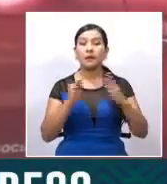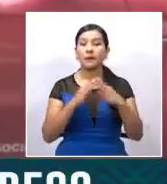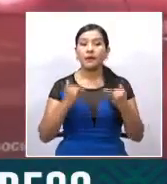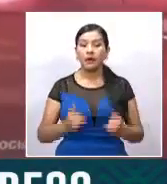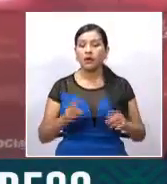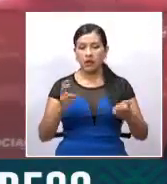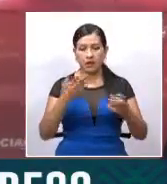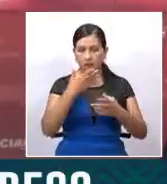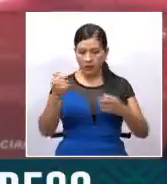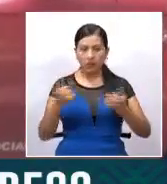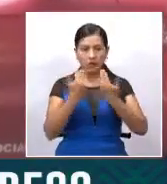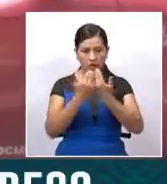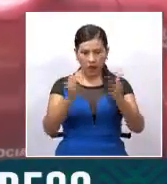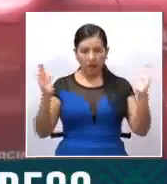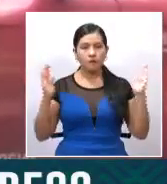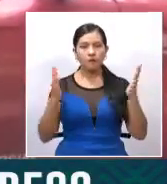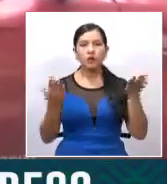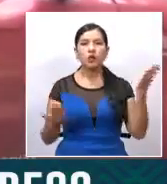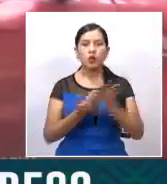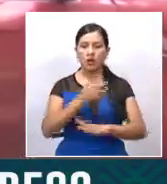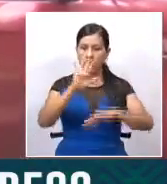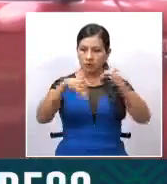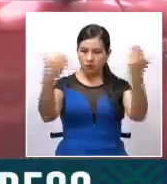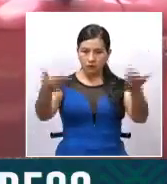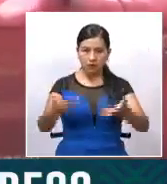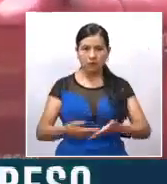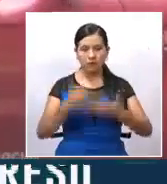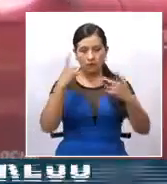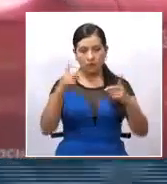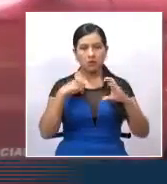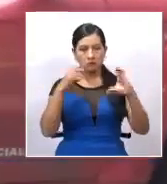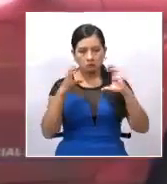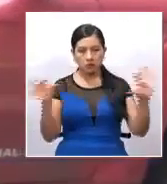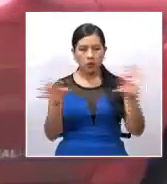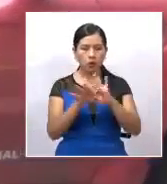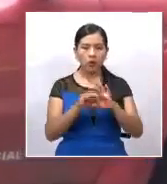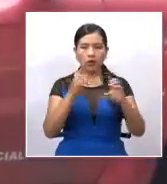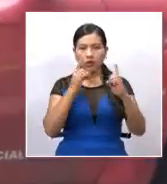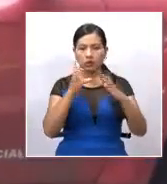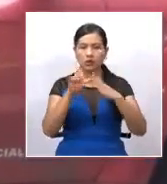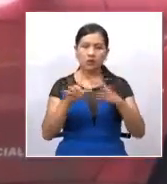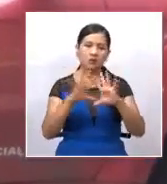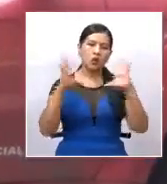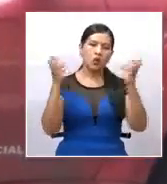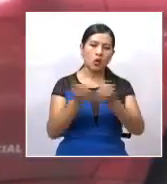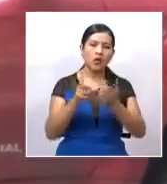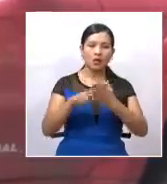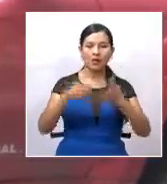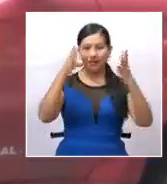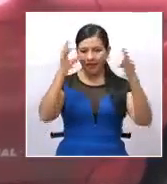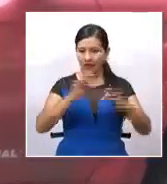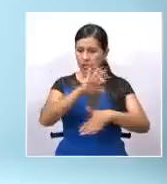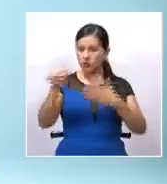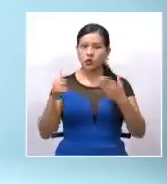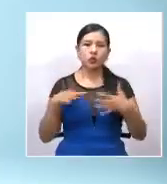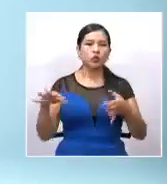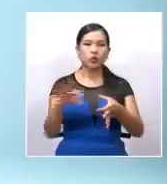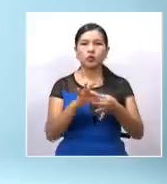convoquen, estamos prestos, estamos dispuestos para buscar y de ese Congreso vamos a salir todos unidos.